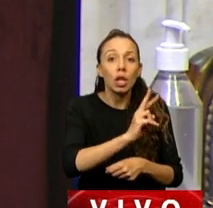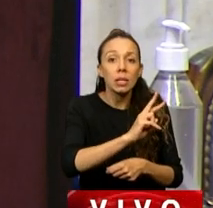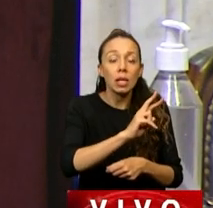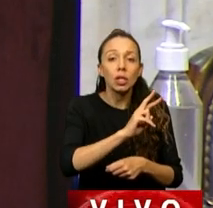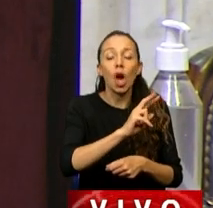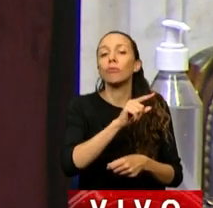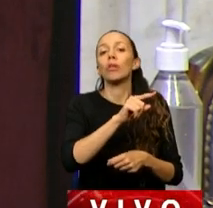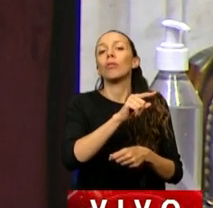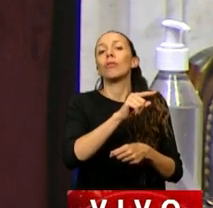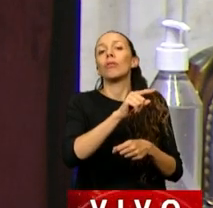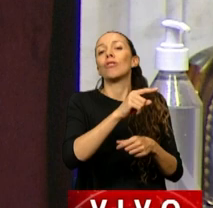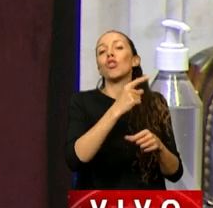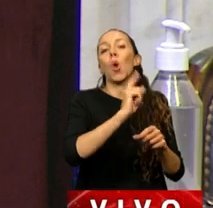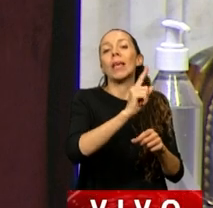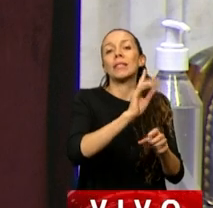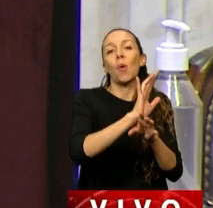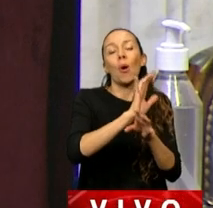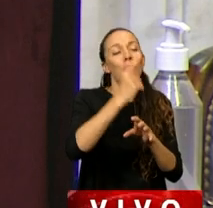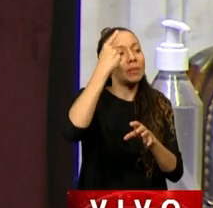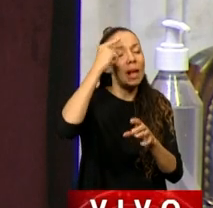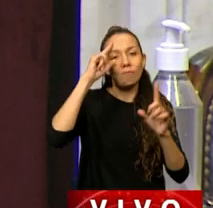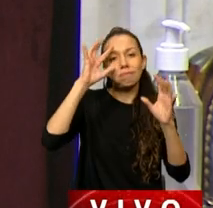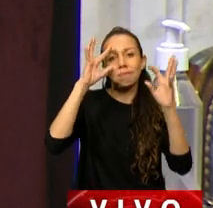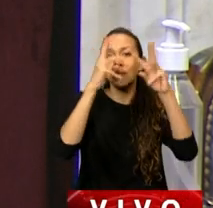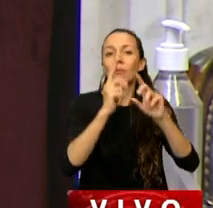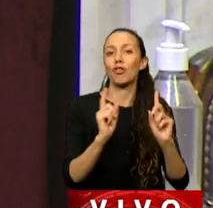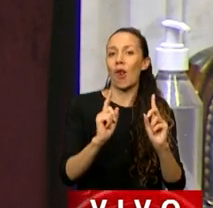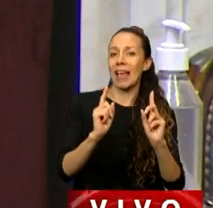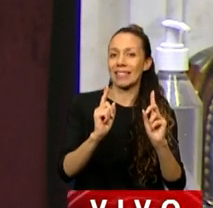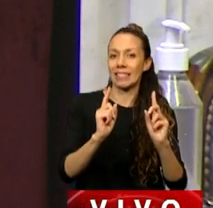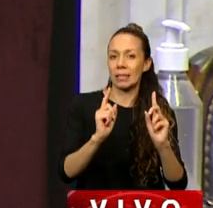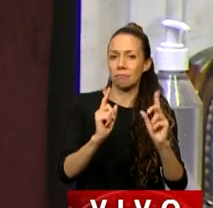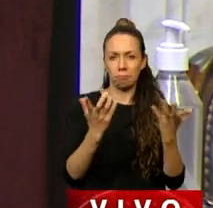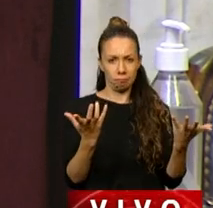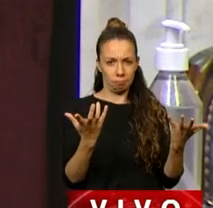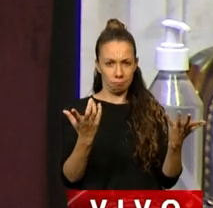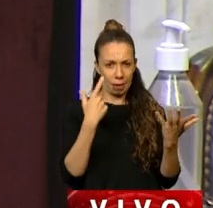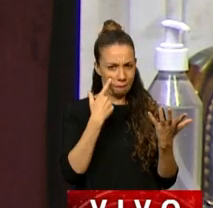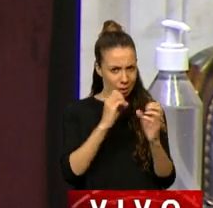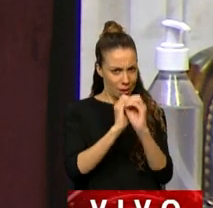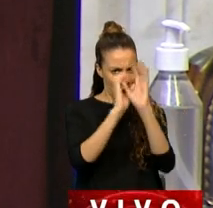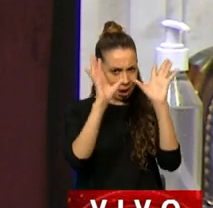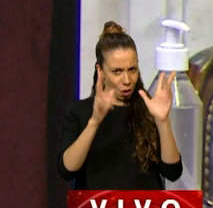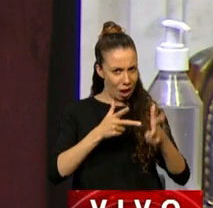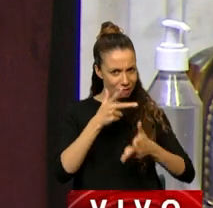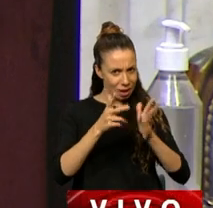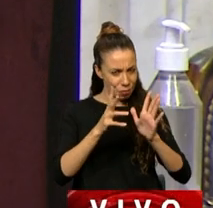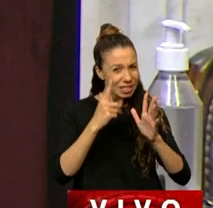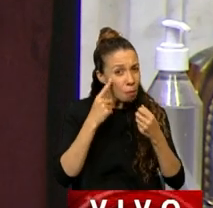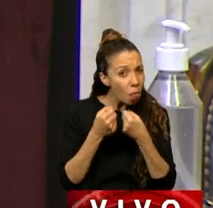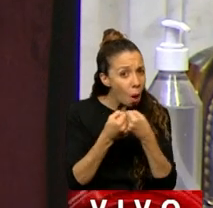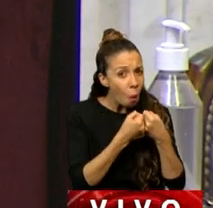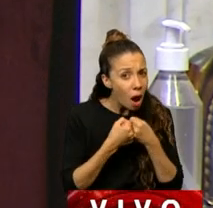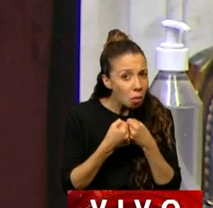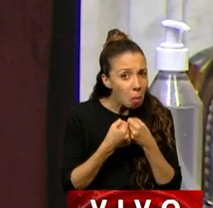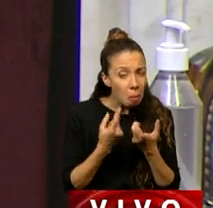considerar estupefacientes para la ley penal. Digámoslo claramente, veamos si esto es así, si estamos de acuerdo, pero no pasó